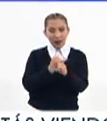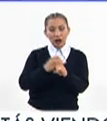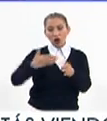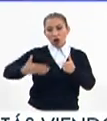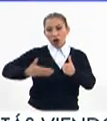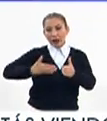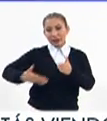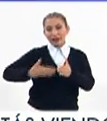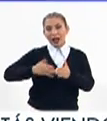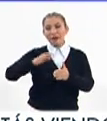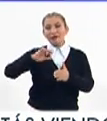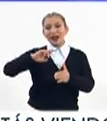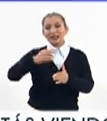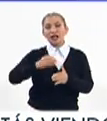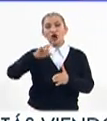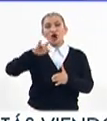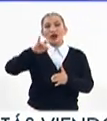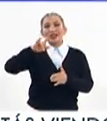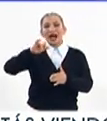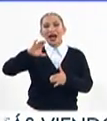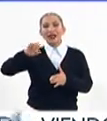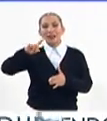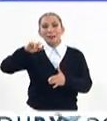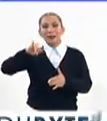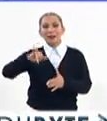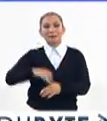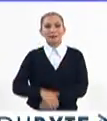de cocina de la French Culinary Academy.